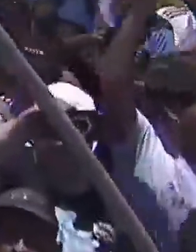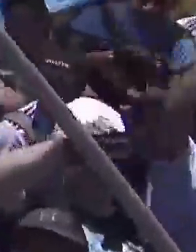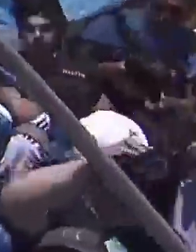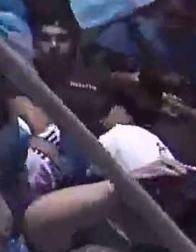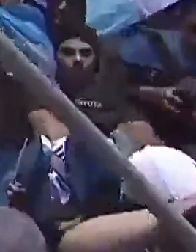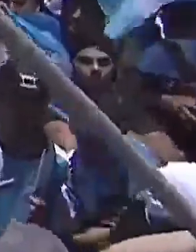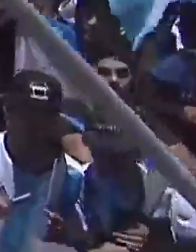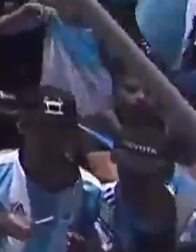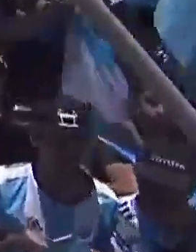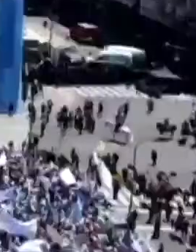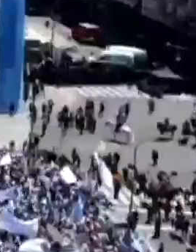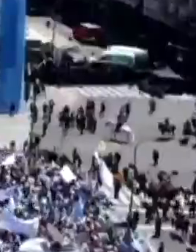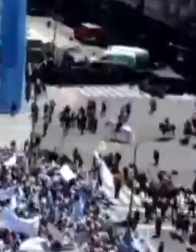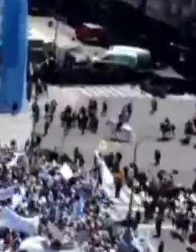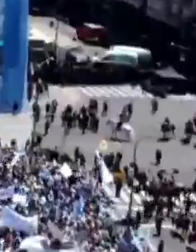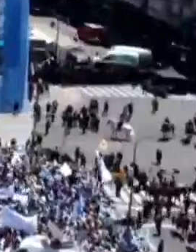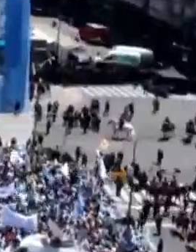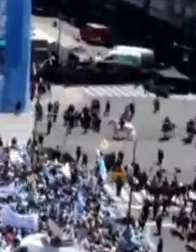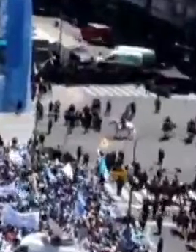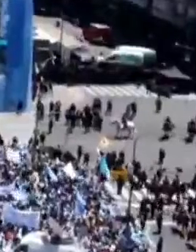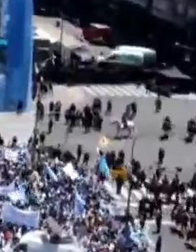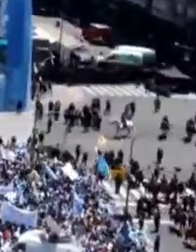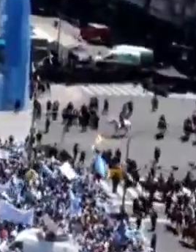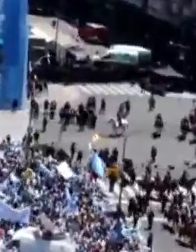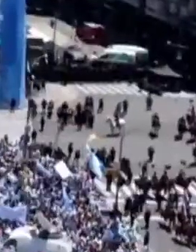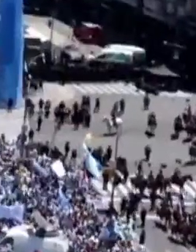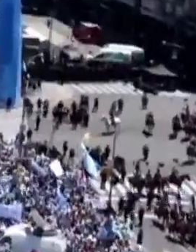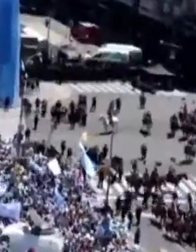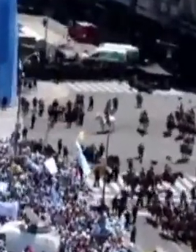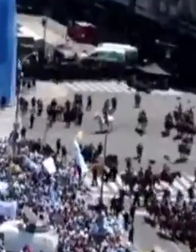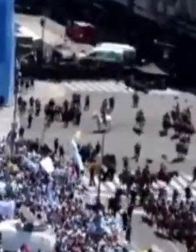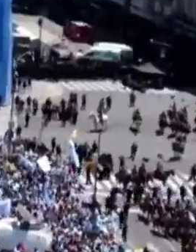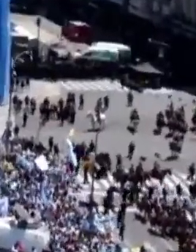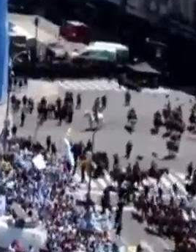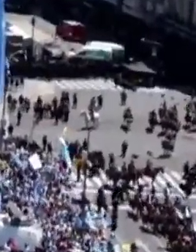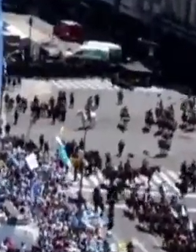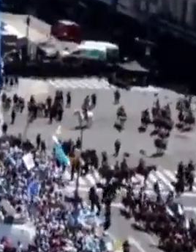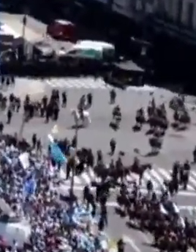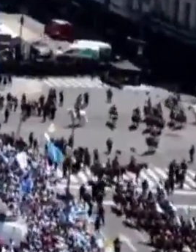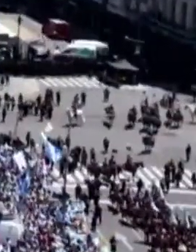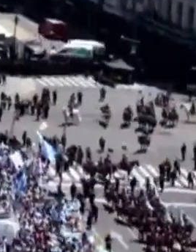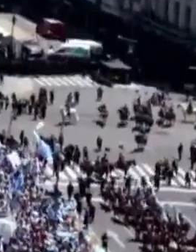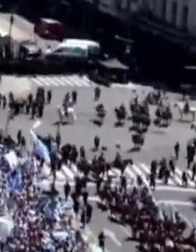programas. Muchísimas gracias a todos y hasta siempre.